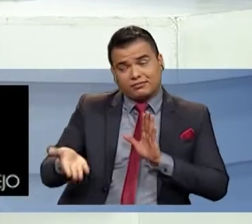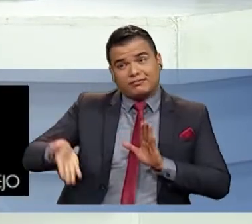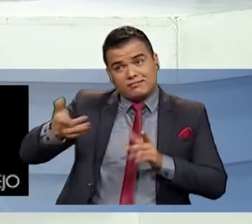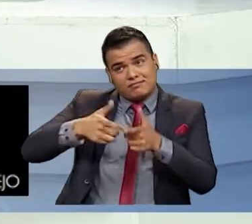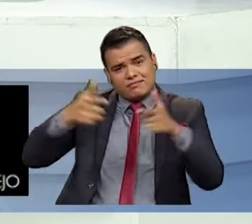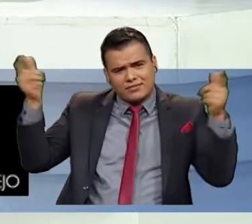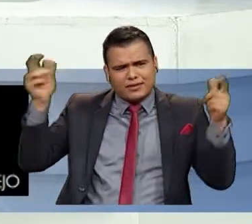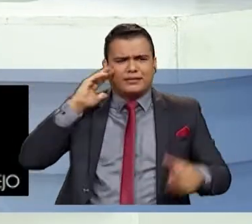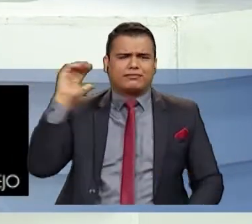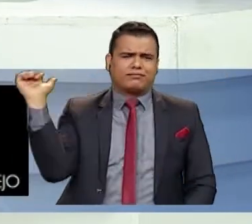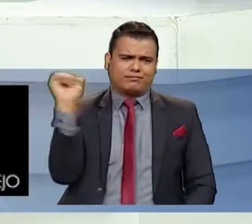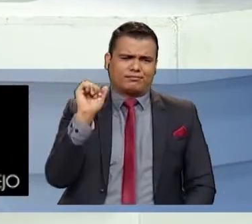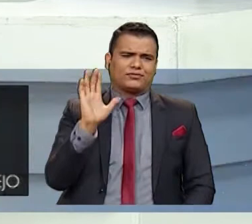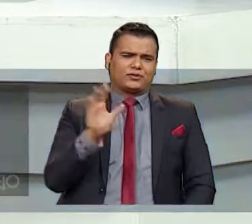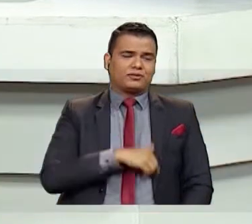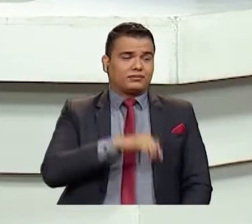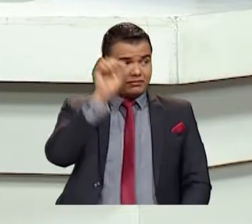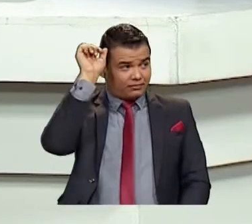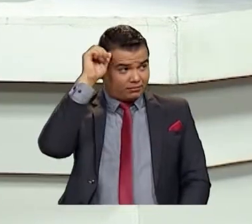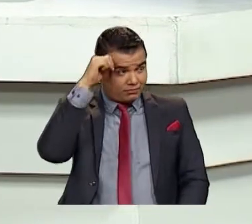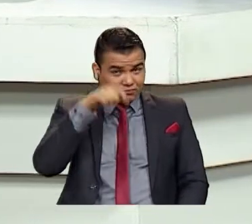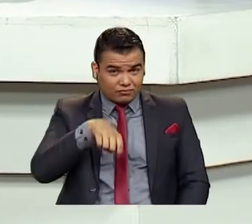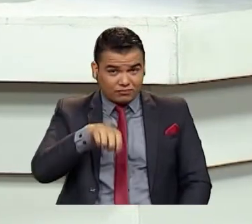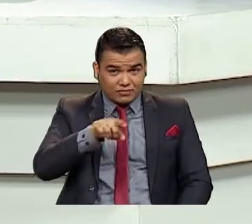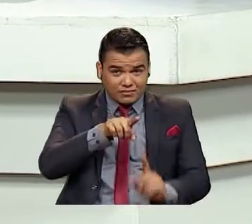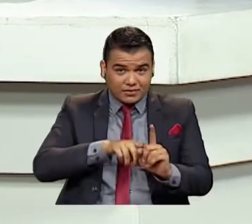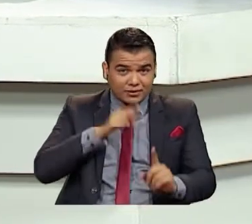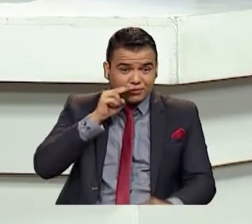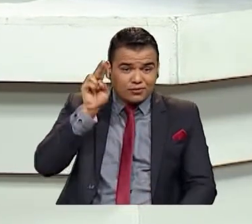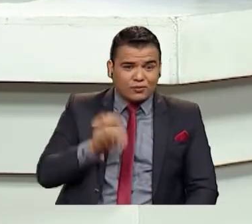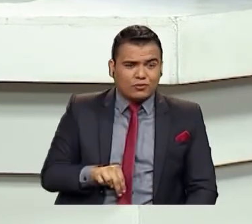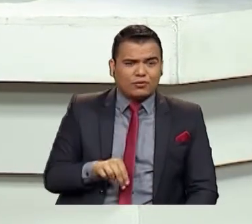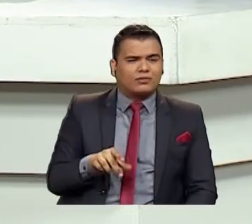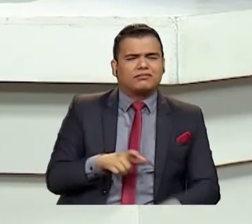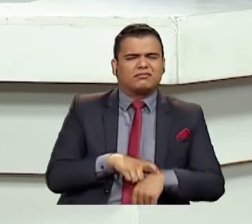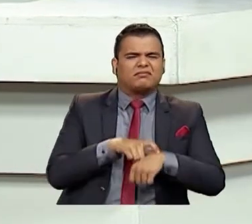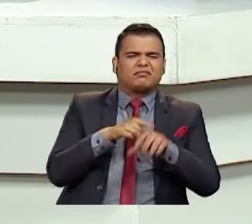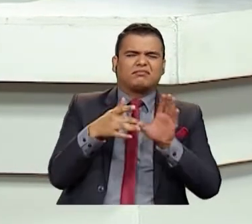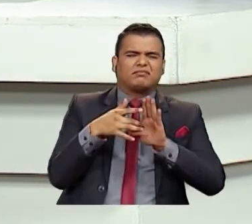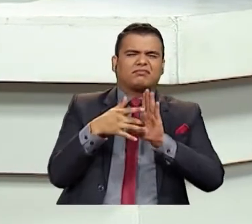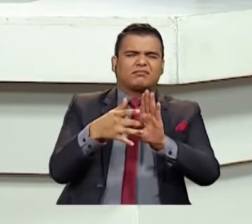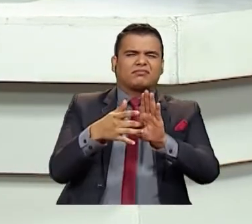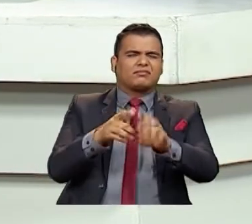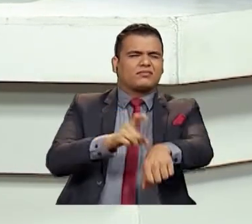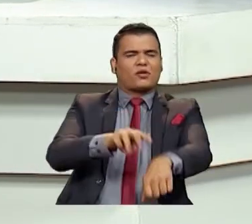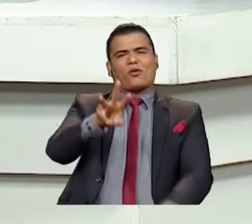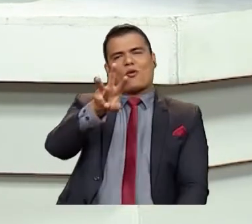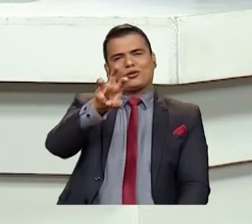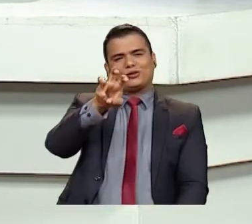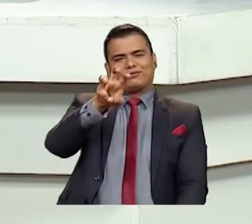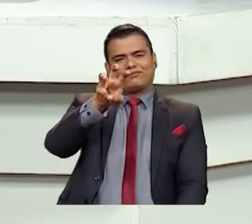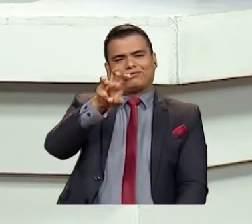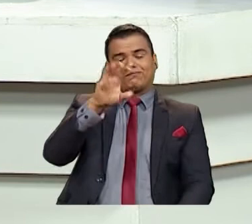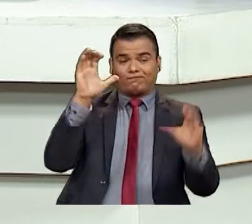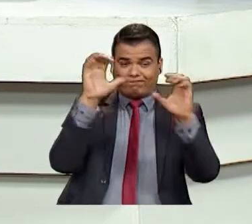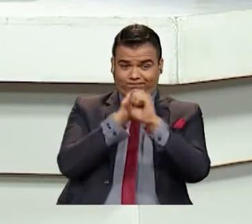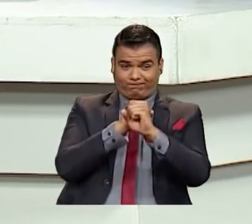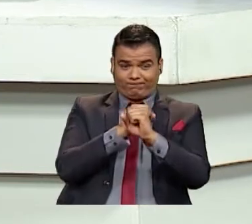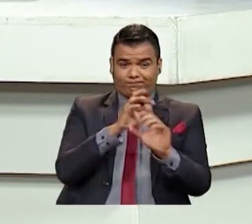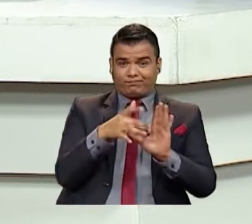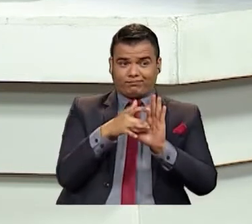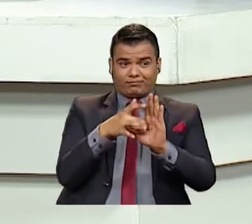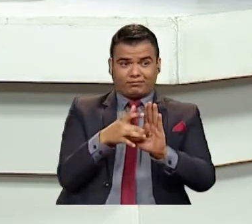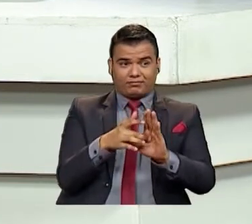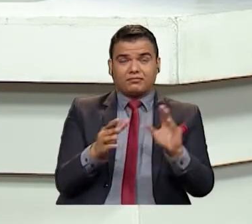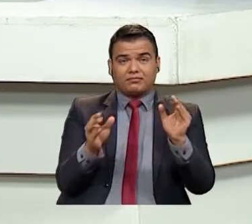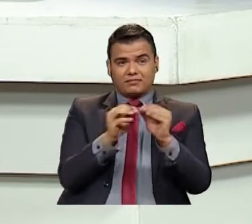mucha mujer despechada. De sí. Les recuerdo que a partir del mes de junio estaremos en la emisión de la noche a las 8 p.m., a las 8 de la